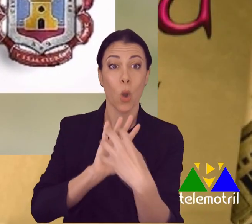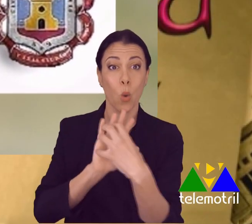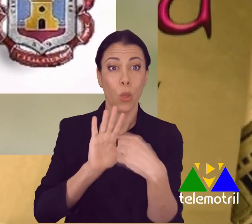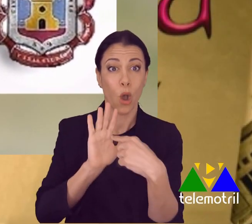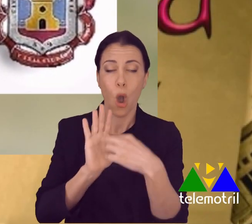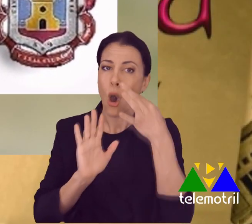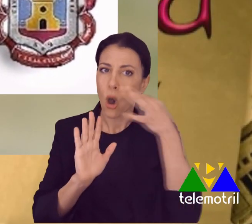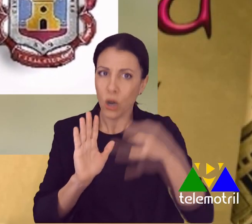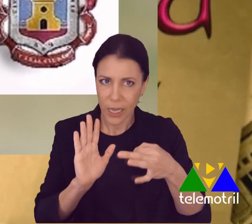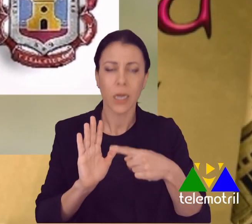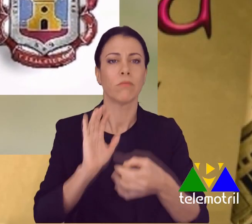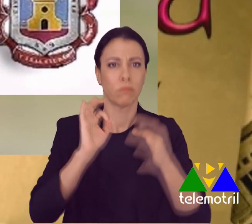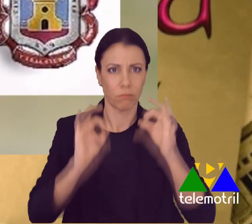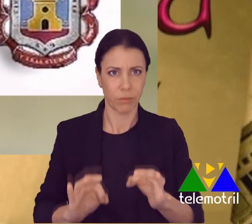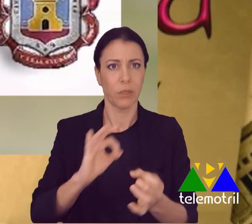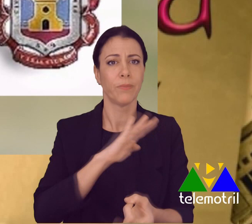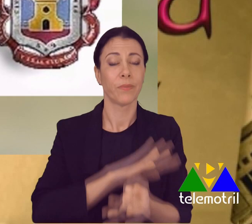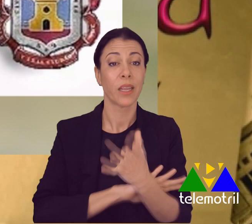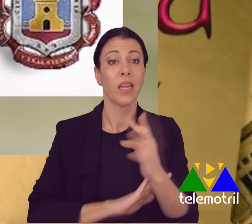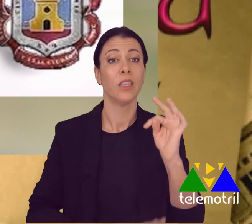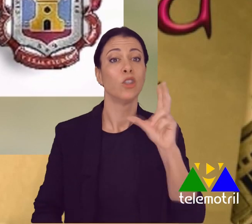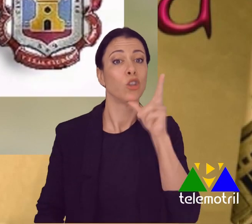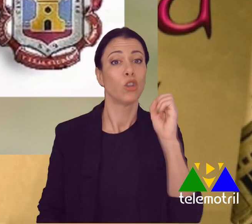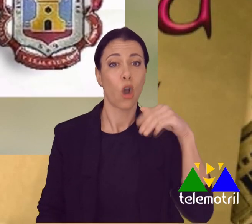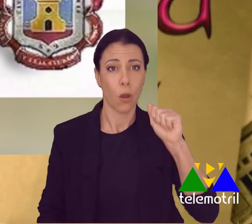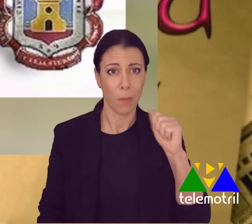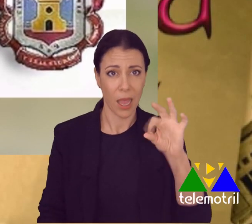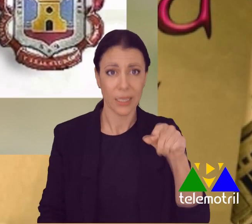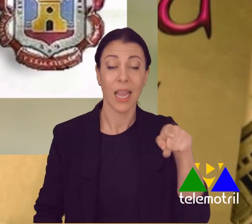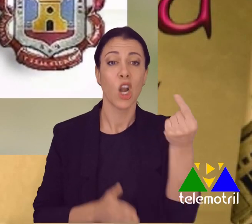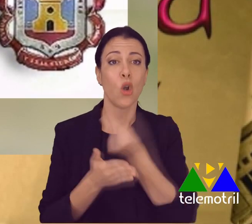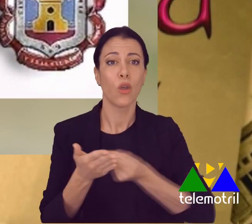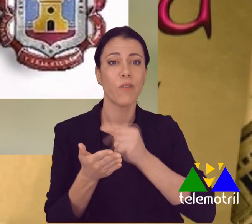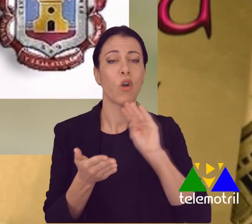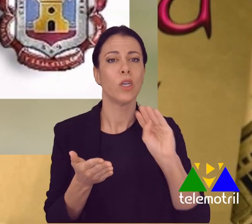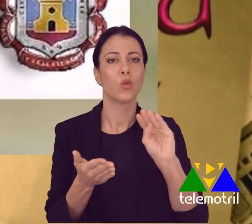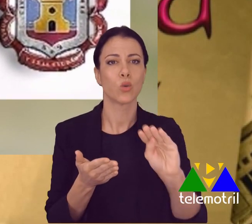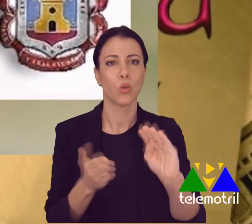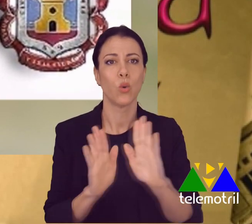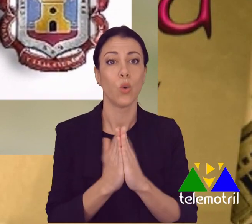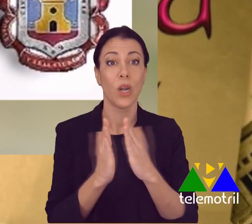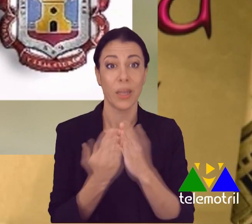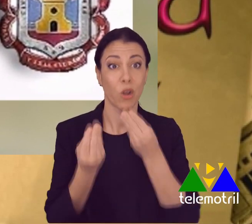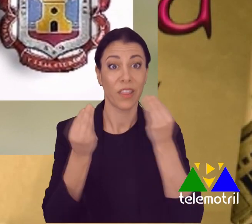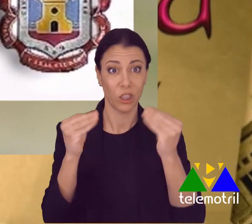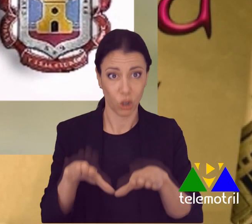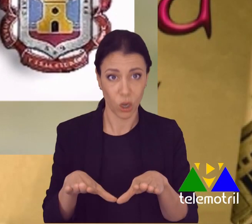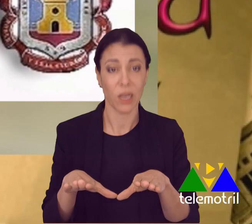lo crea Tomás de Aquino y Mercado, lo dibuja en su libro de